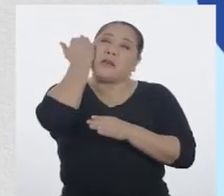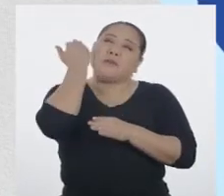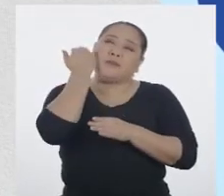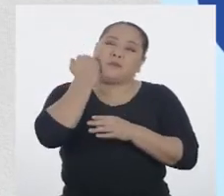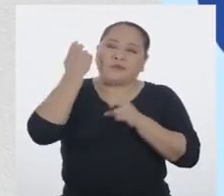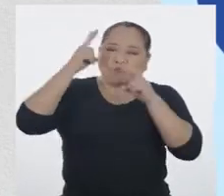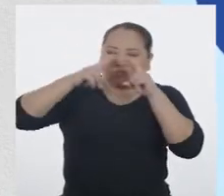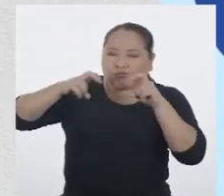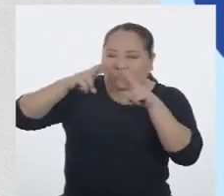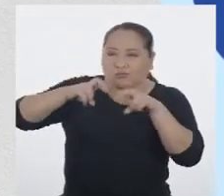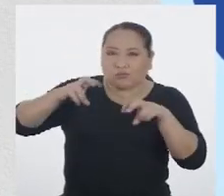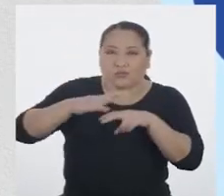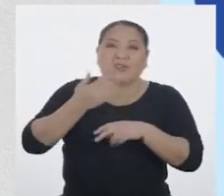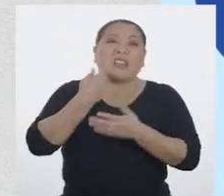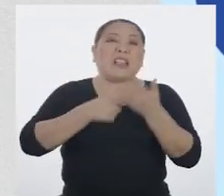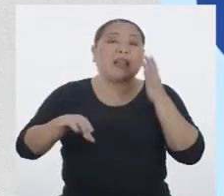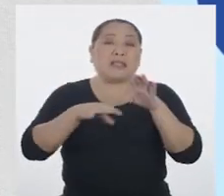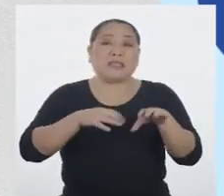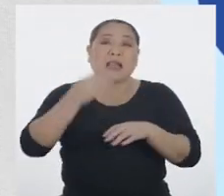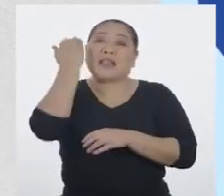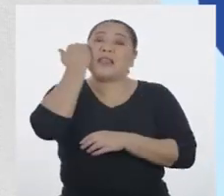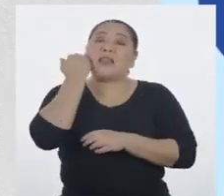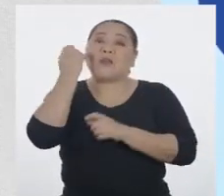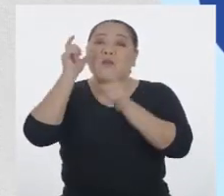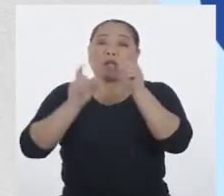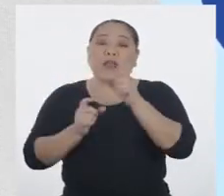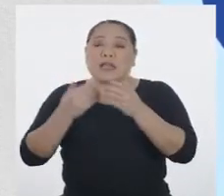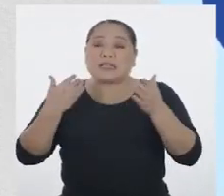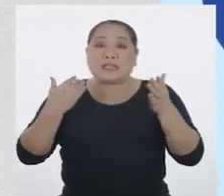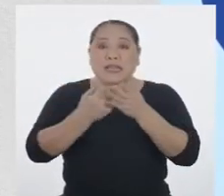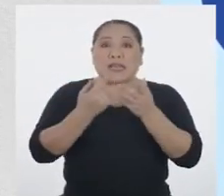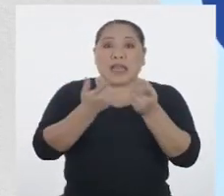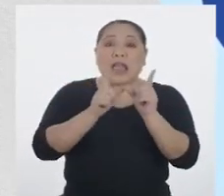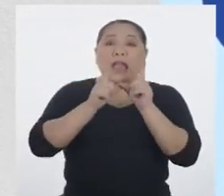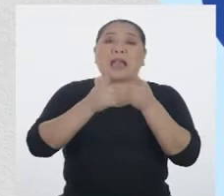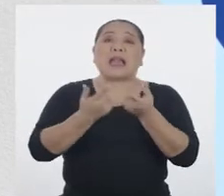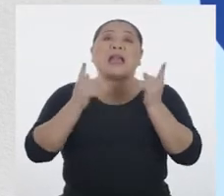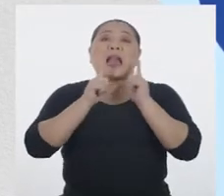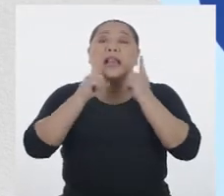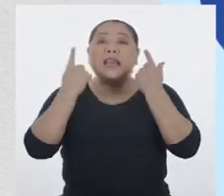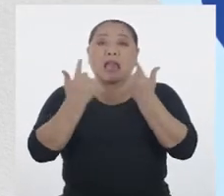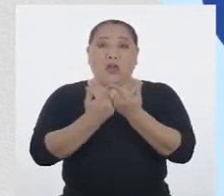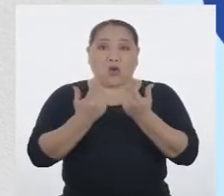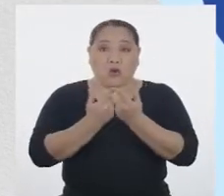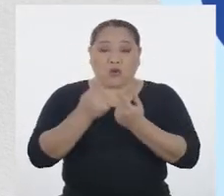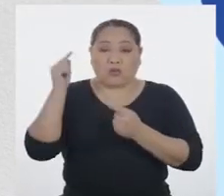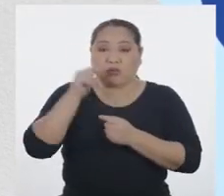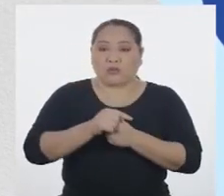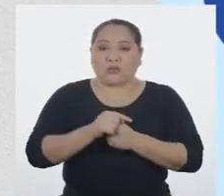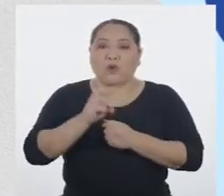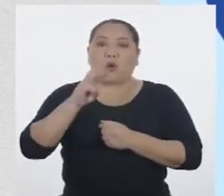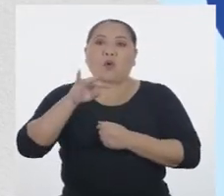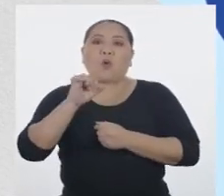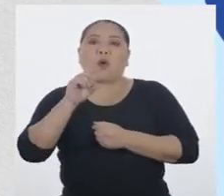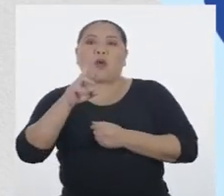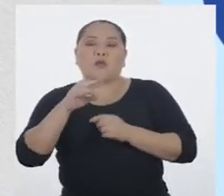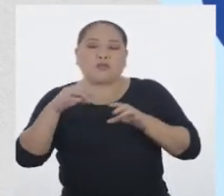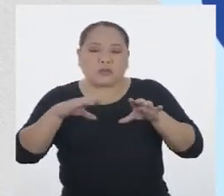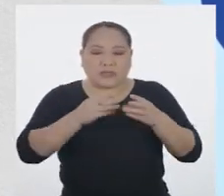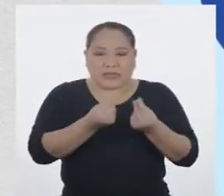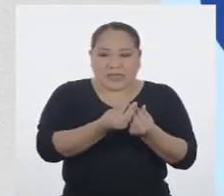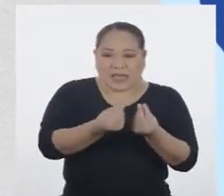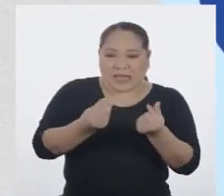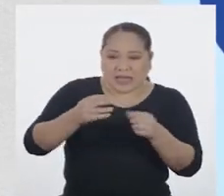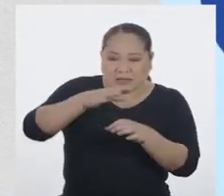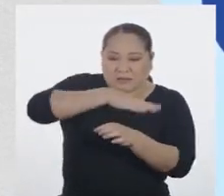ancestral que realizaban los antiguos pobladores alrededor del lago Titicaca, por ejemplo, eran los guaruguaro, que son porciones de